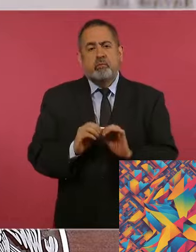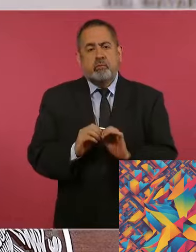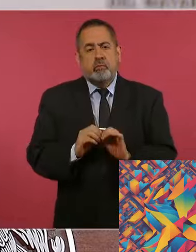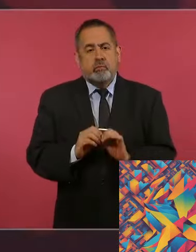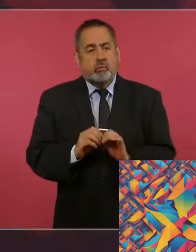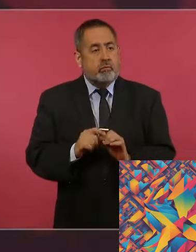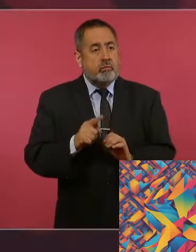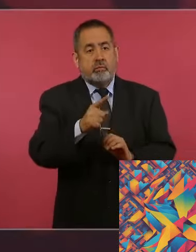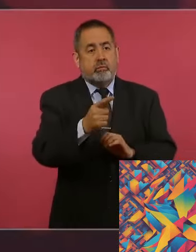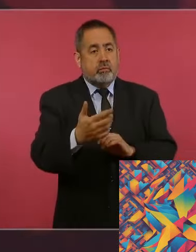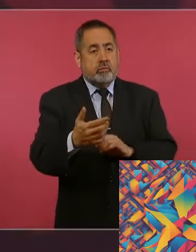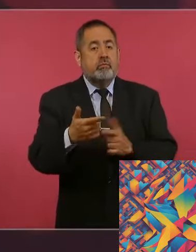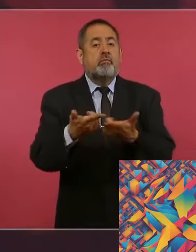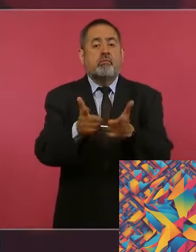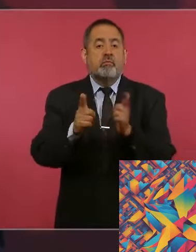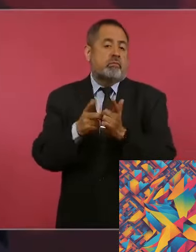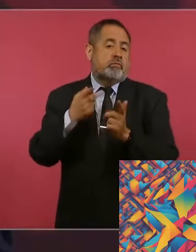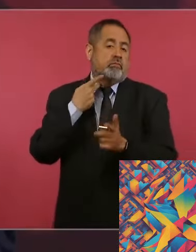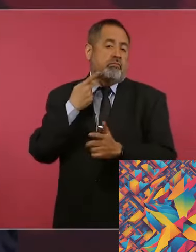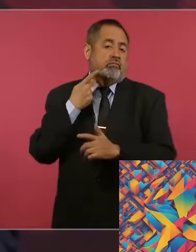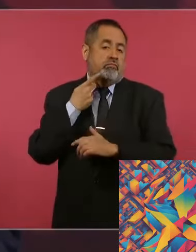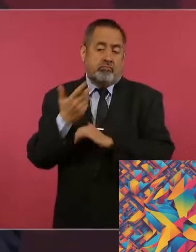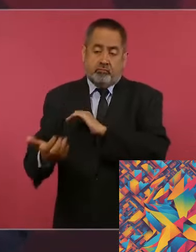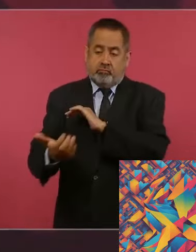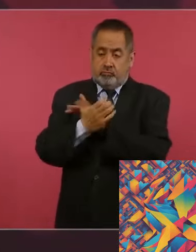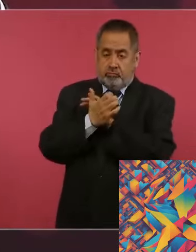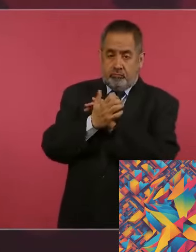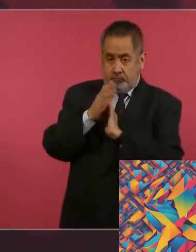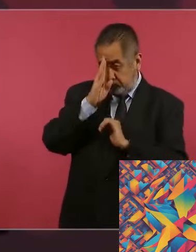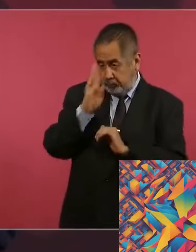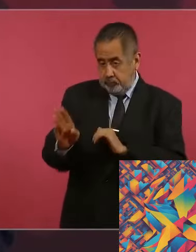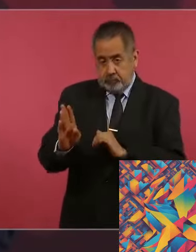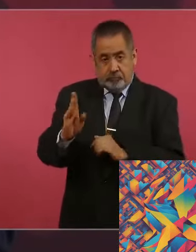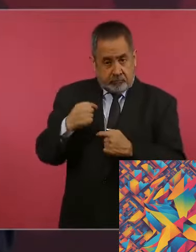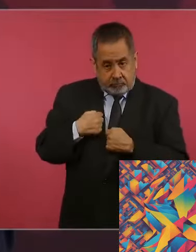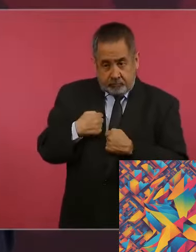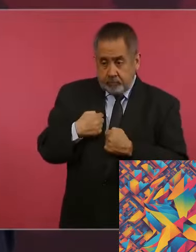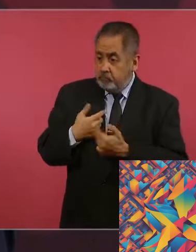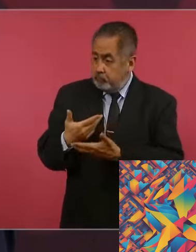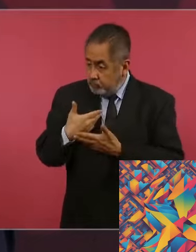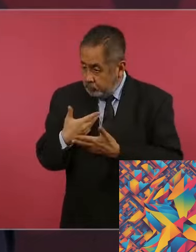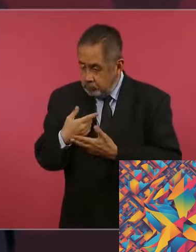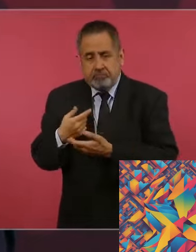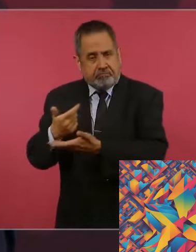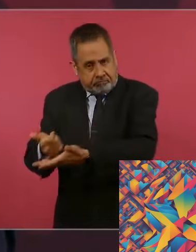en todos los niveles de la sociedad, para construir un México más transparente y equitativo.